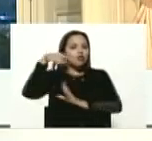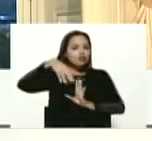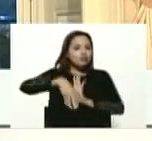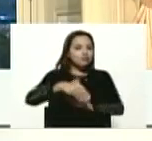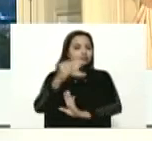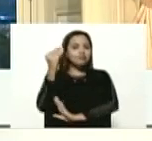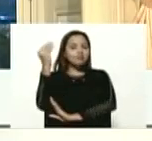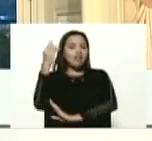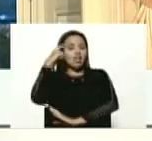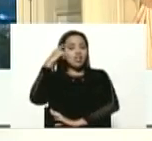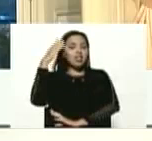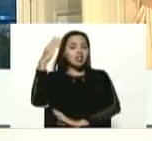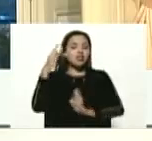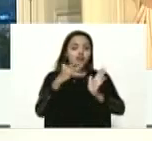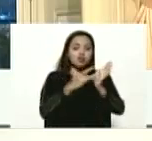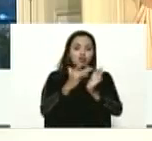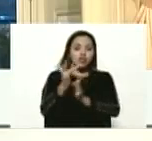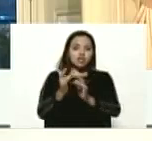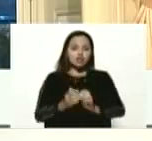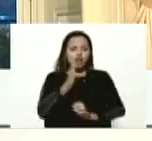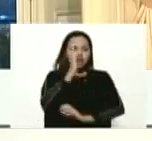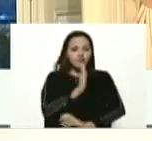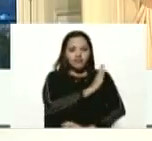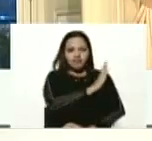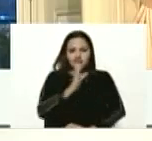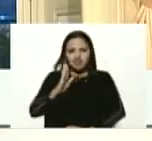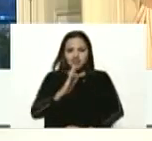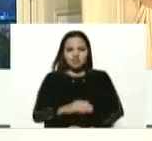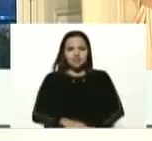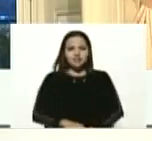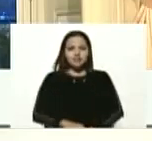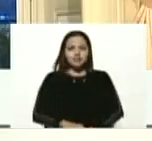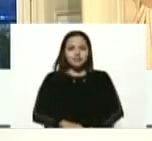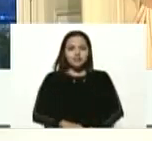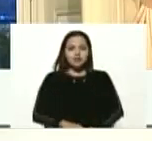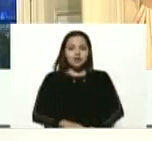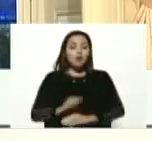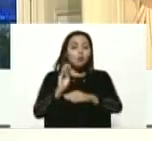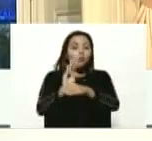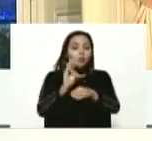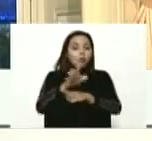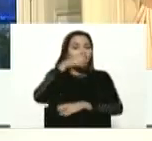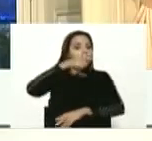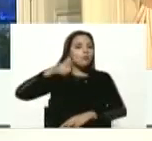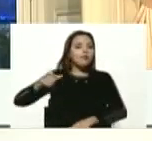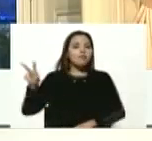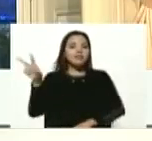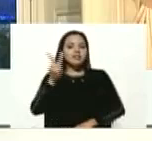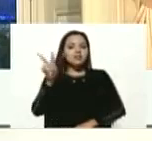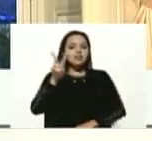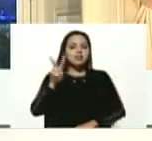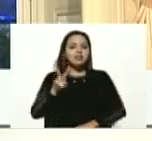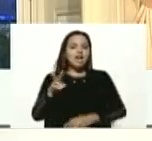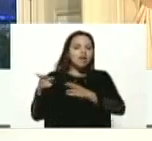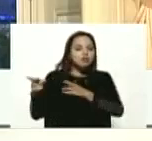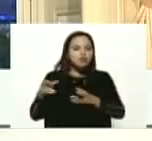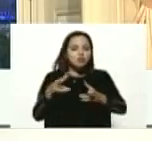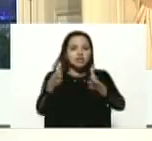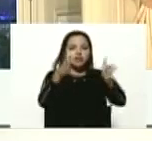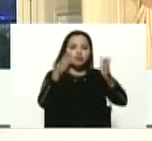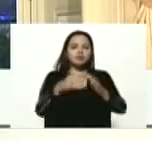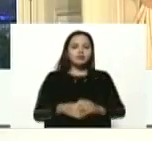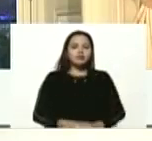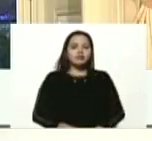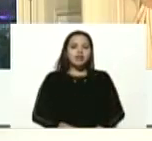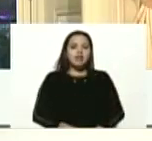Señor Jesucristo, que nos bendice y protege al pueblo de Venezuela, a sus ríos, a